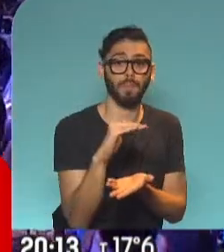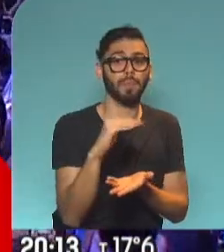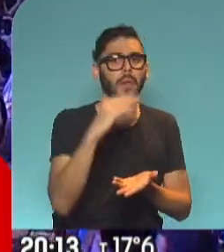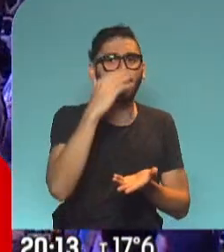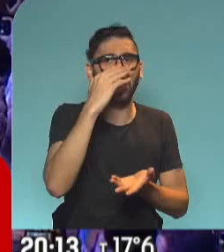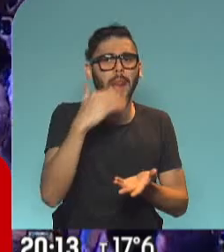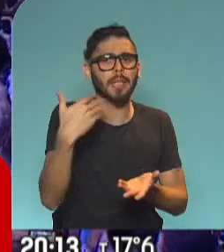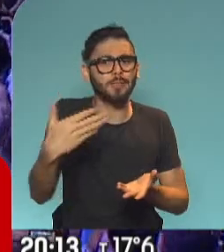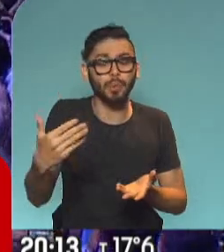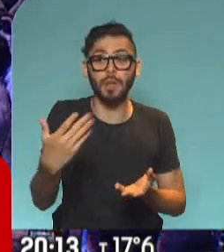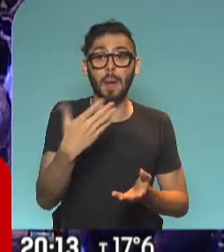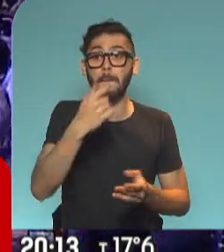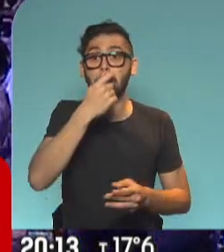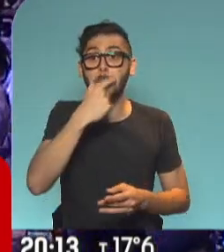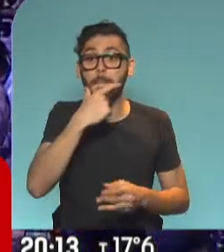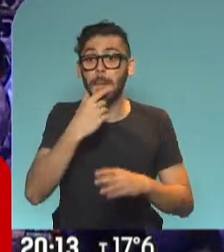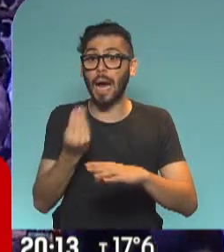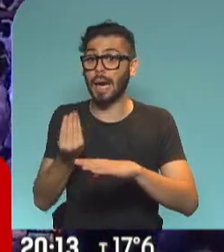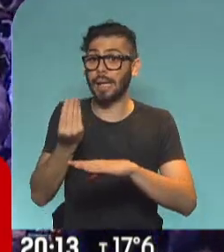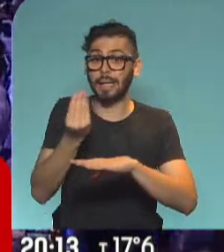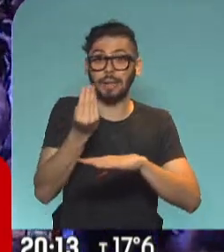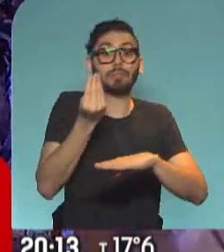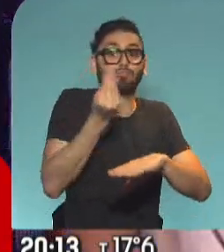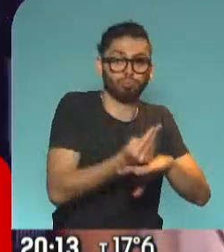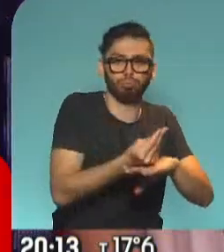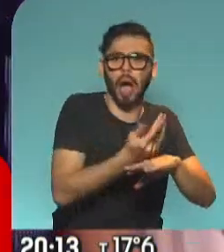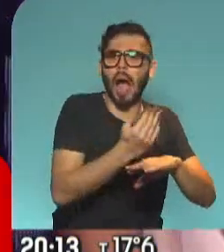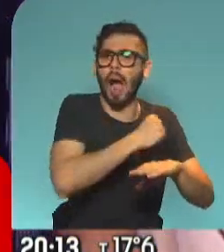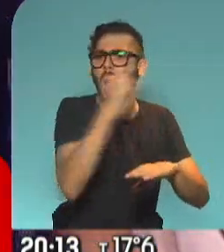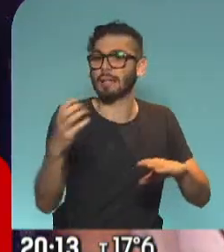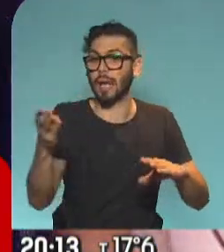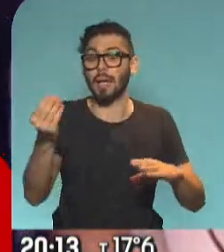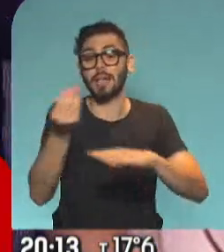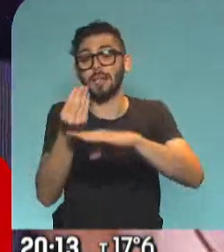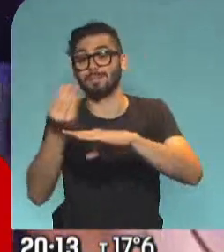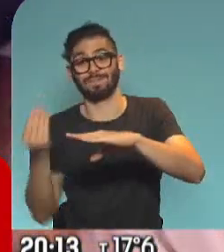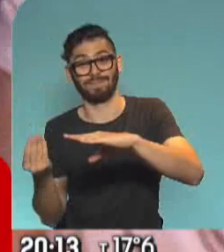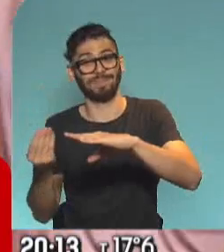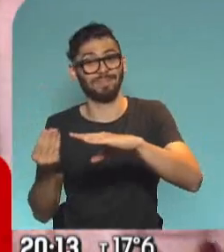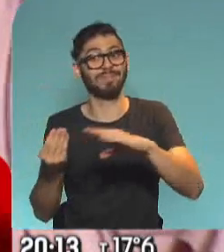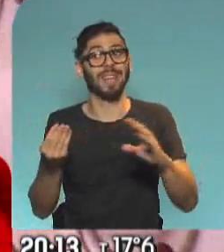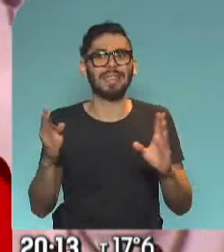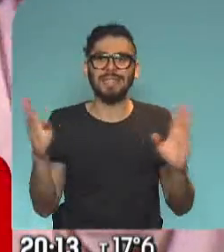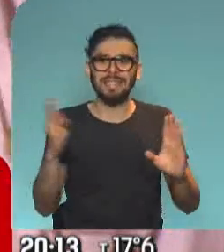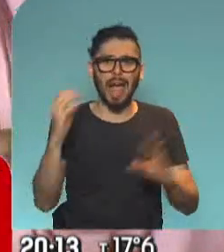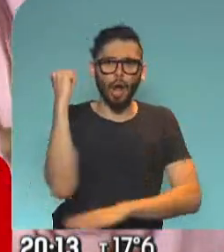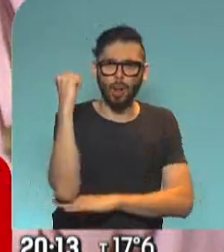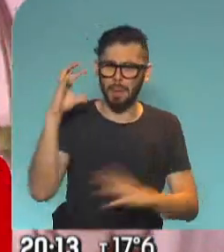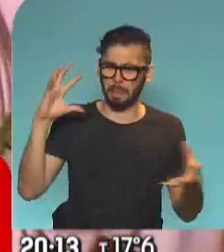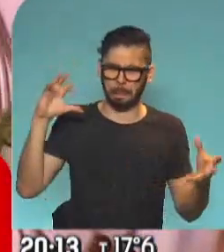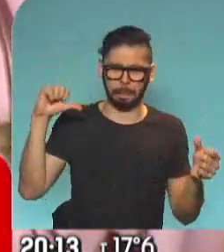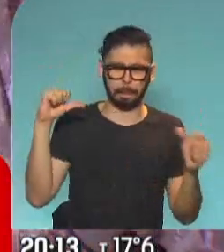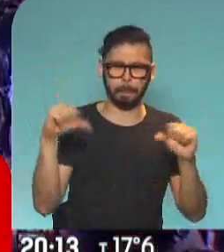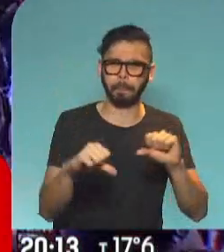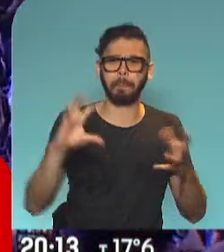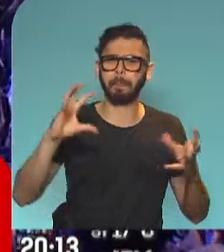con la, desde la asunción de Mauricio Macri hasta que se va Mauricio Macri del poder. Y, por supuesto, la debacle económica, el endeudamiento